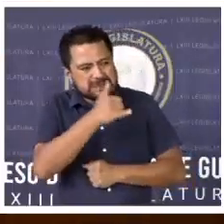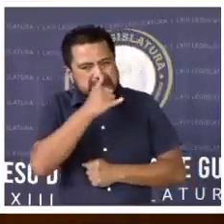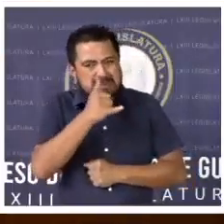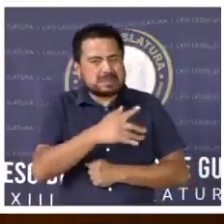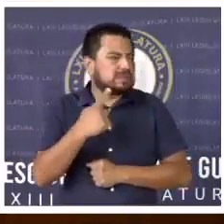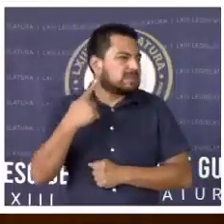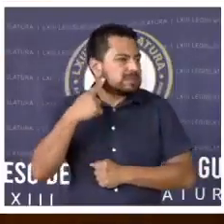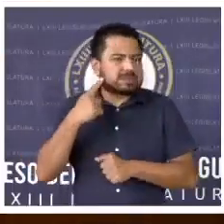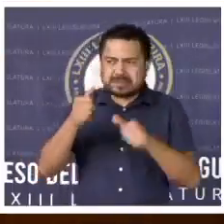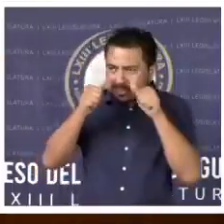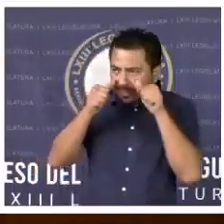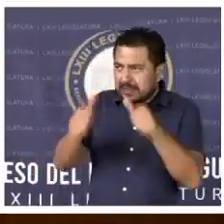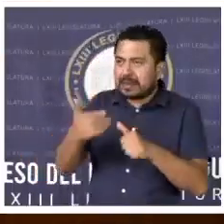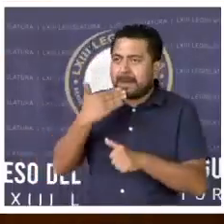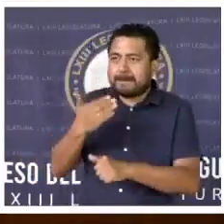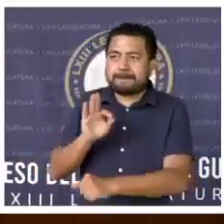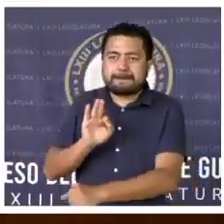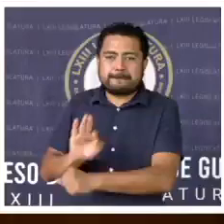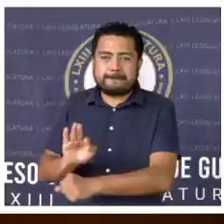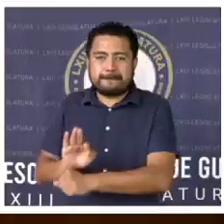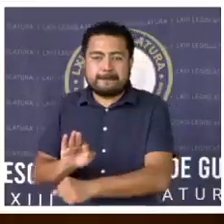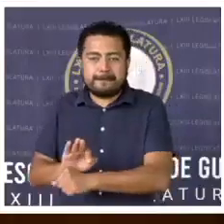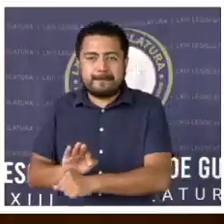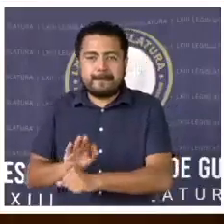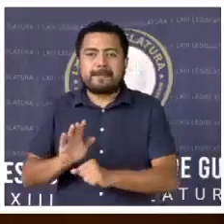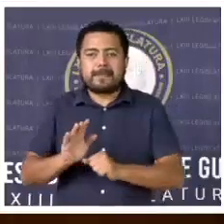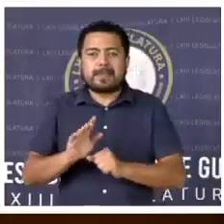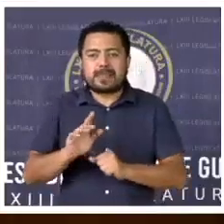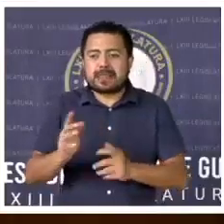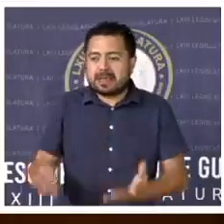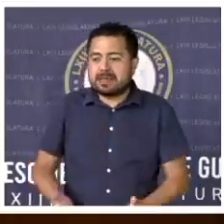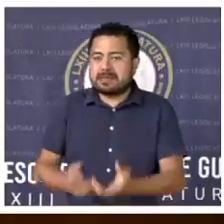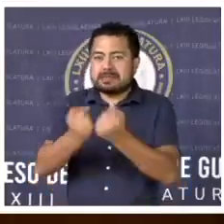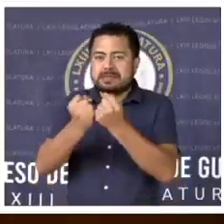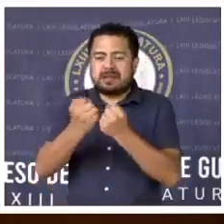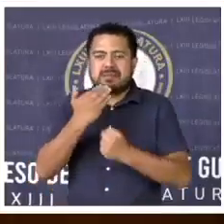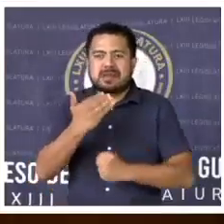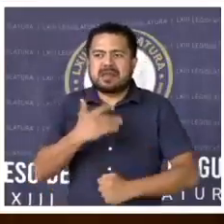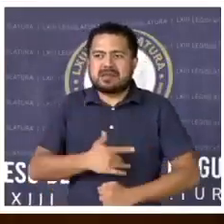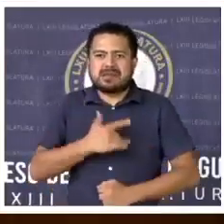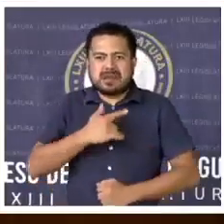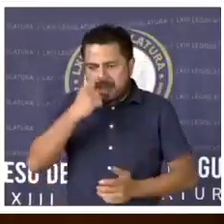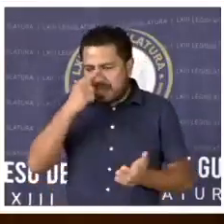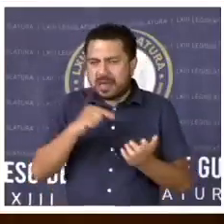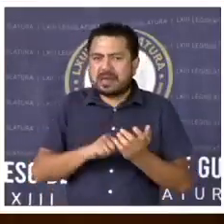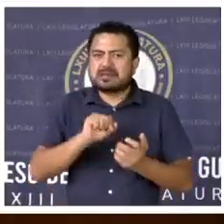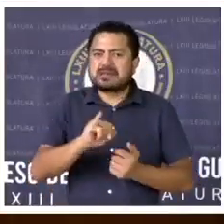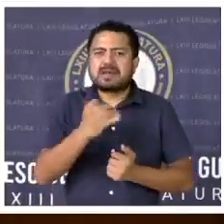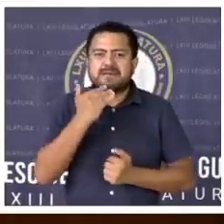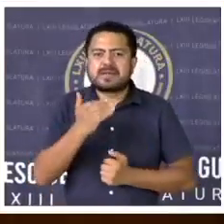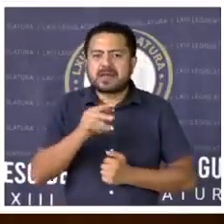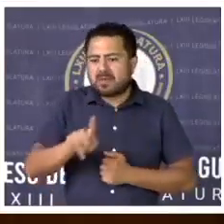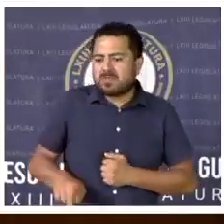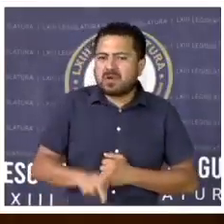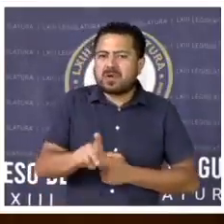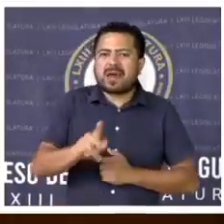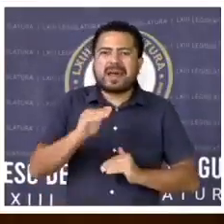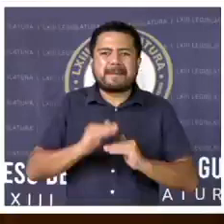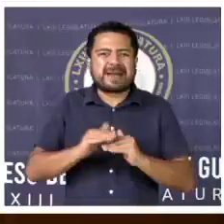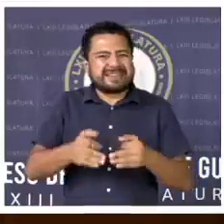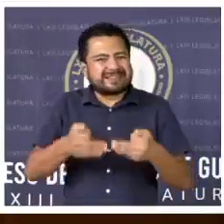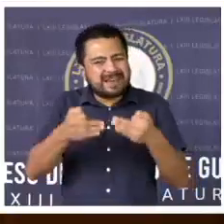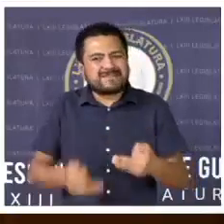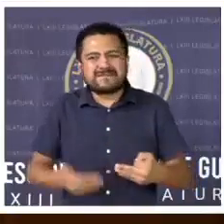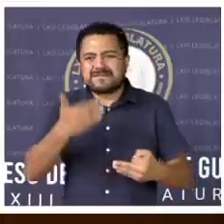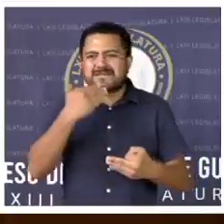escuchando los y defendiéndolos que recupere su credibilidad ante el pueblo siendo más eficaz